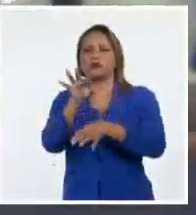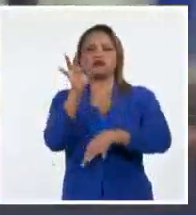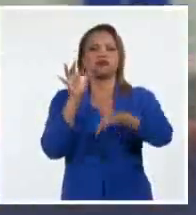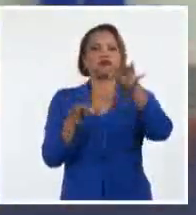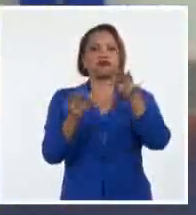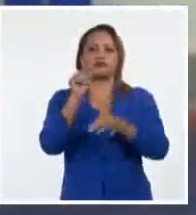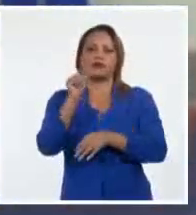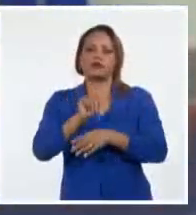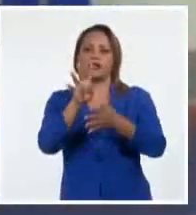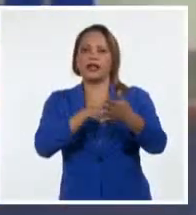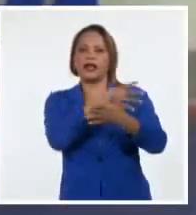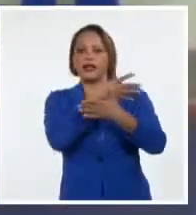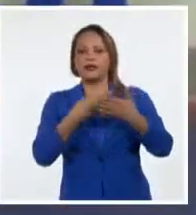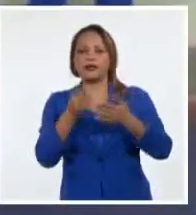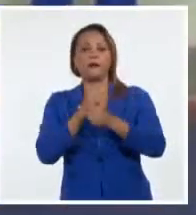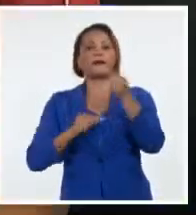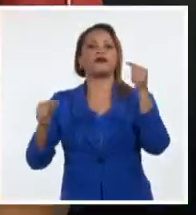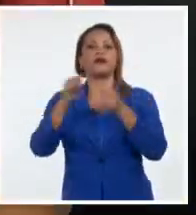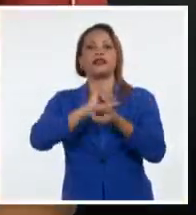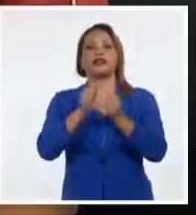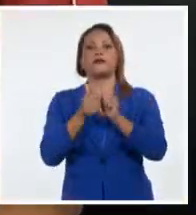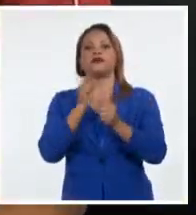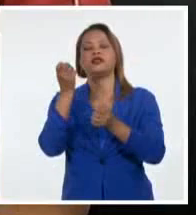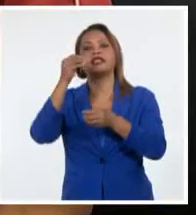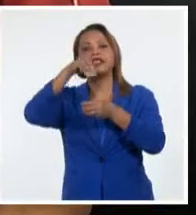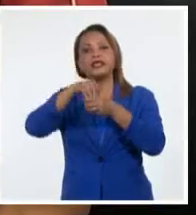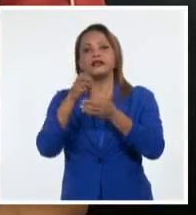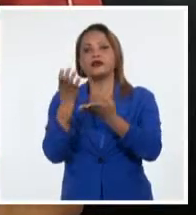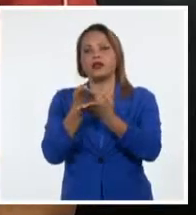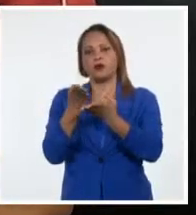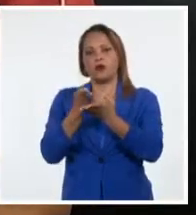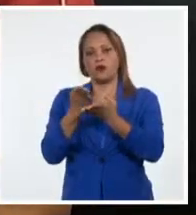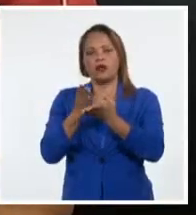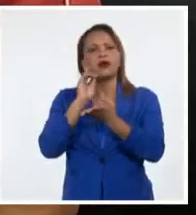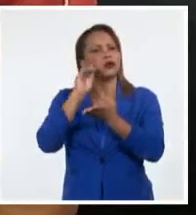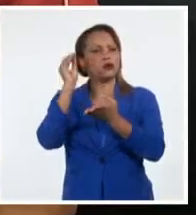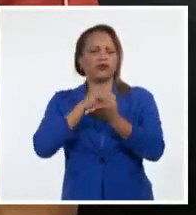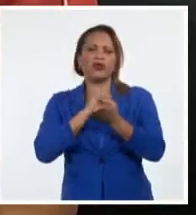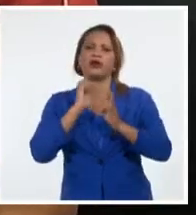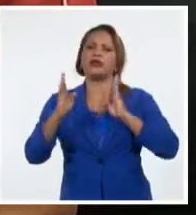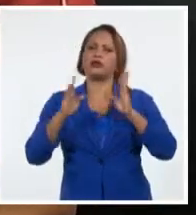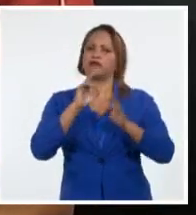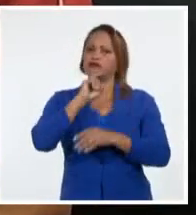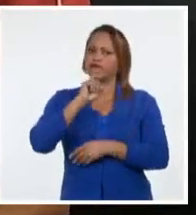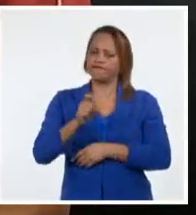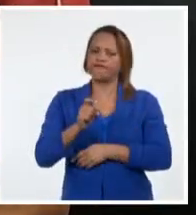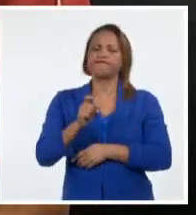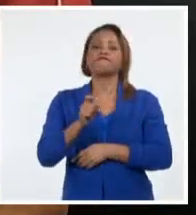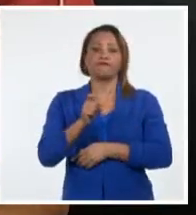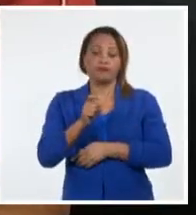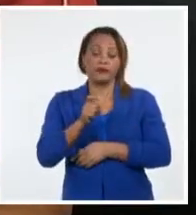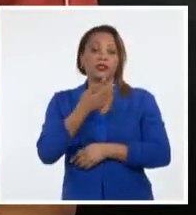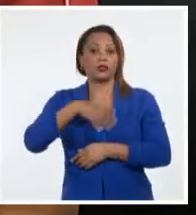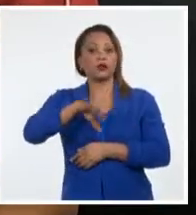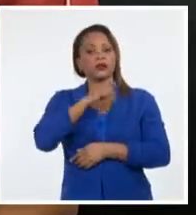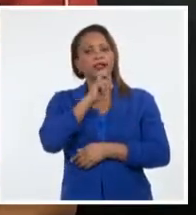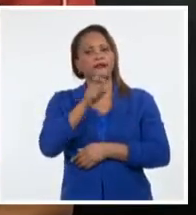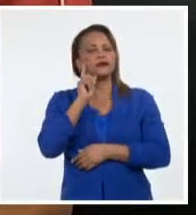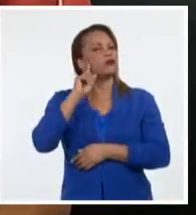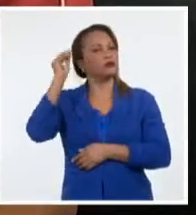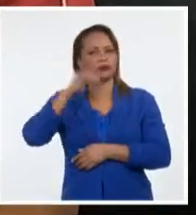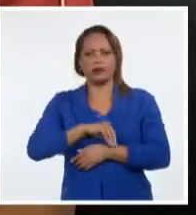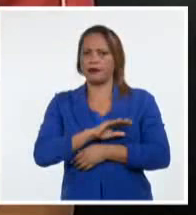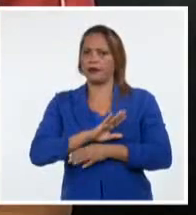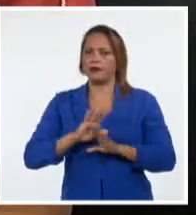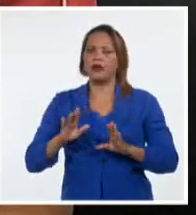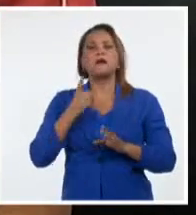del calendario con prioridad para el deporte escolar. Sé que es una etapa difícil, compleja para todos nosotros, pero estamos convencidos de